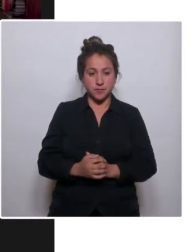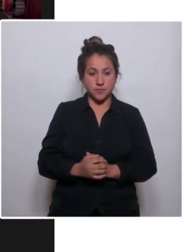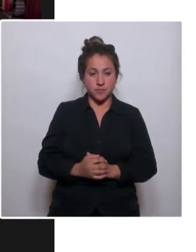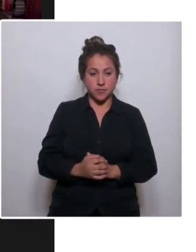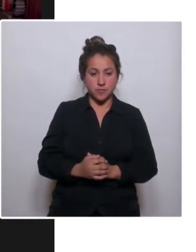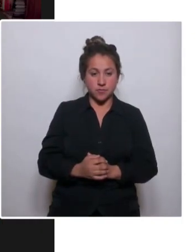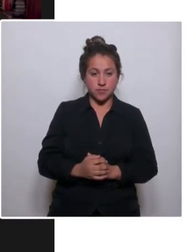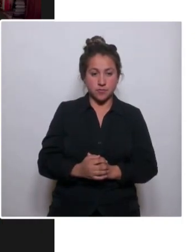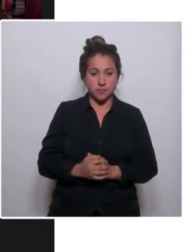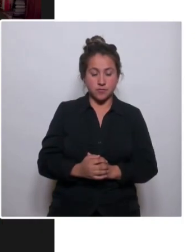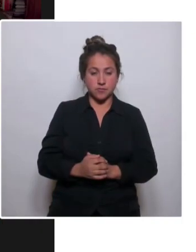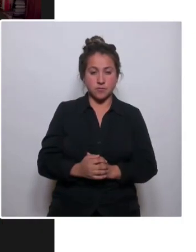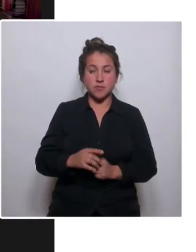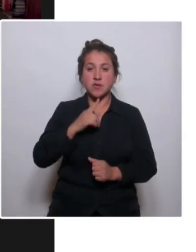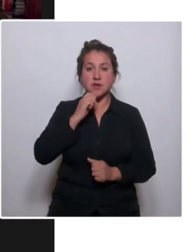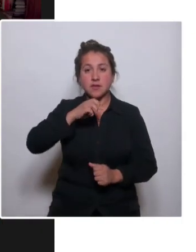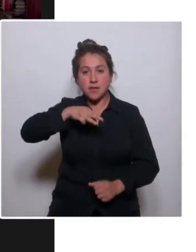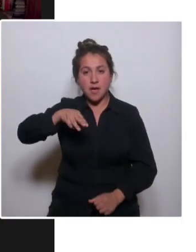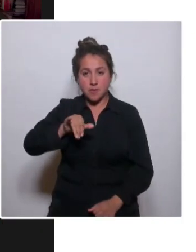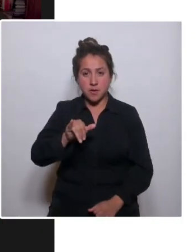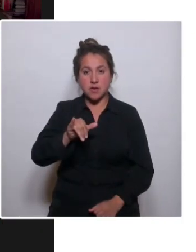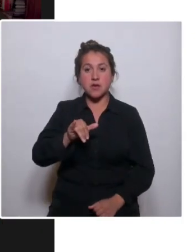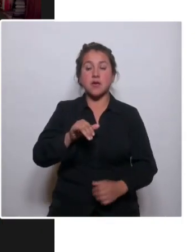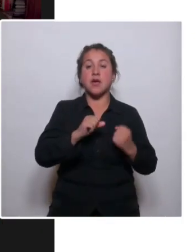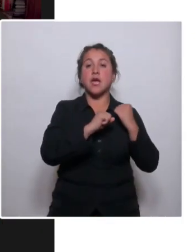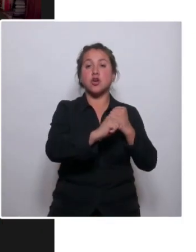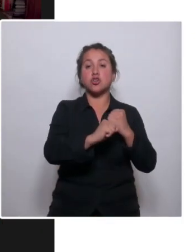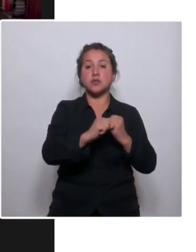En contra, señor secretario.